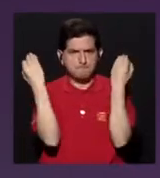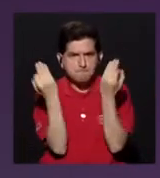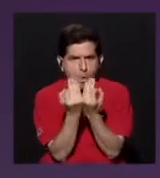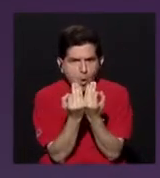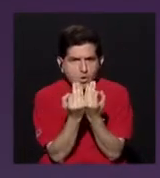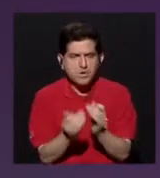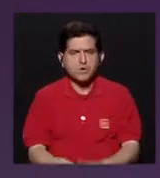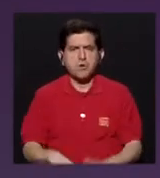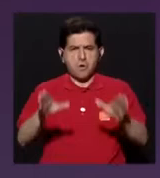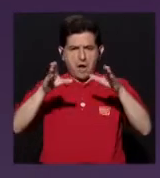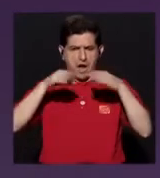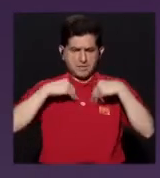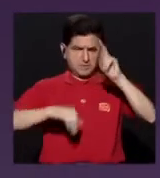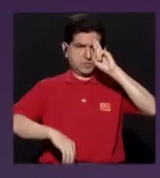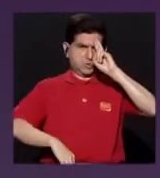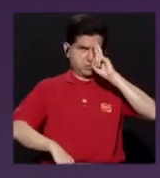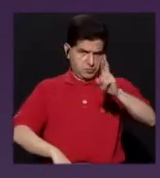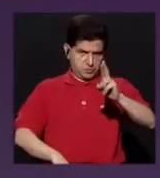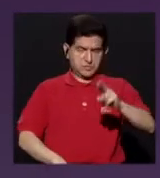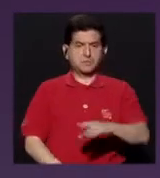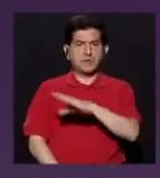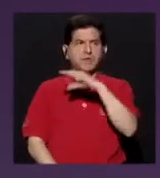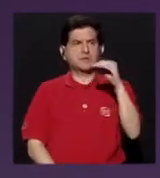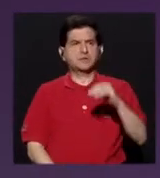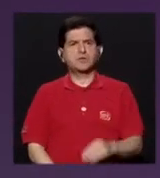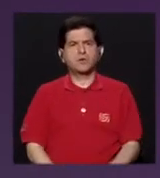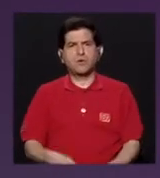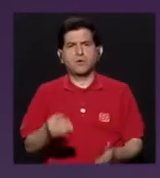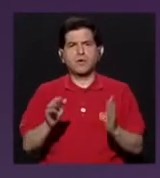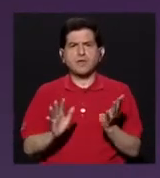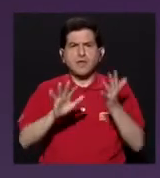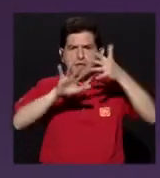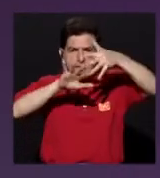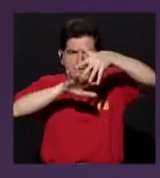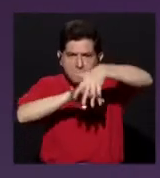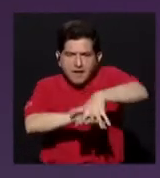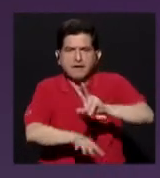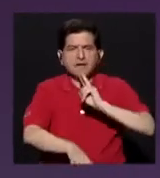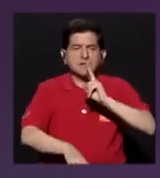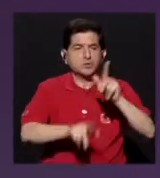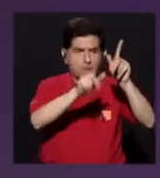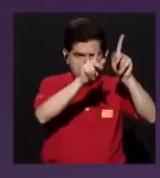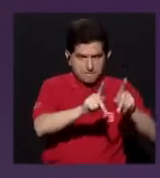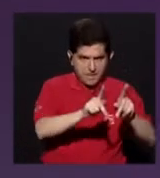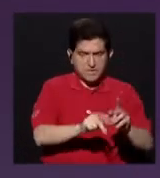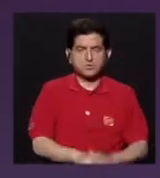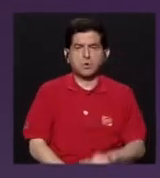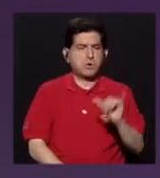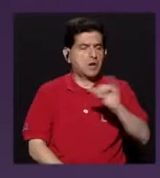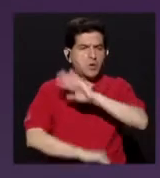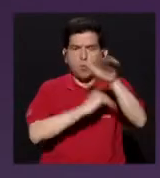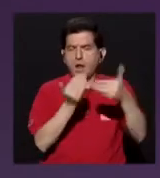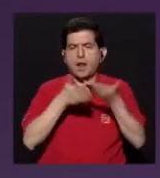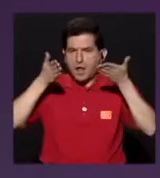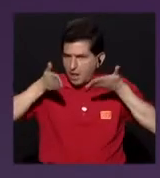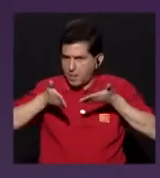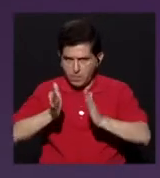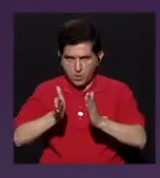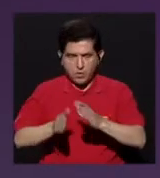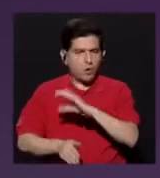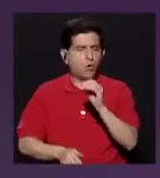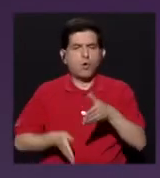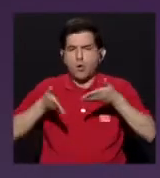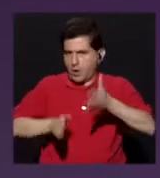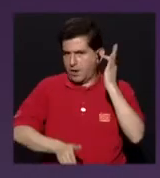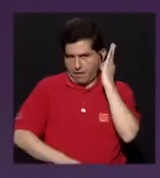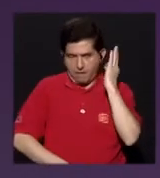hay una aceptación y un respeto y una integración real, digamos, de esta persona como cualquier otro hijo o cualquier otra